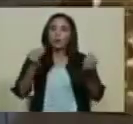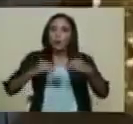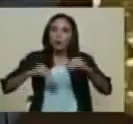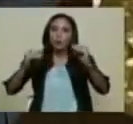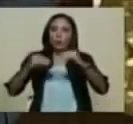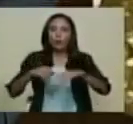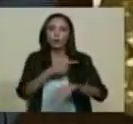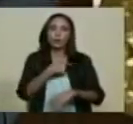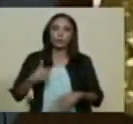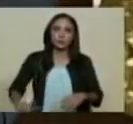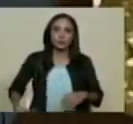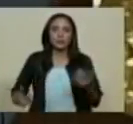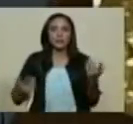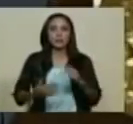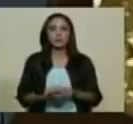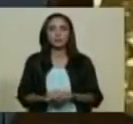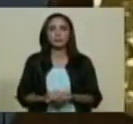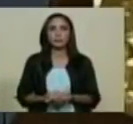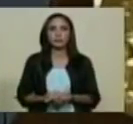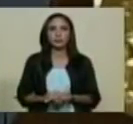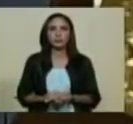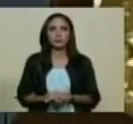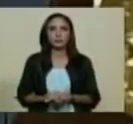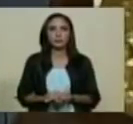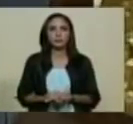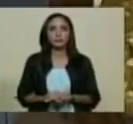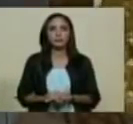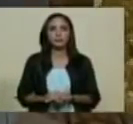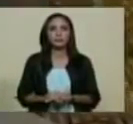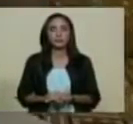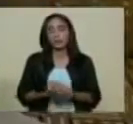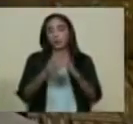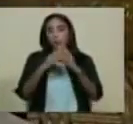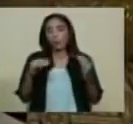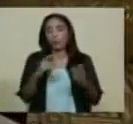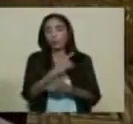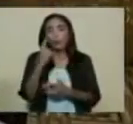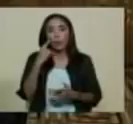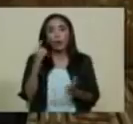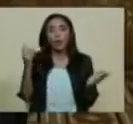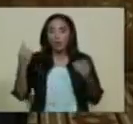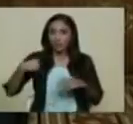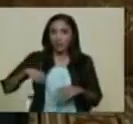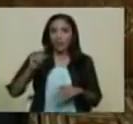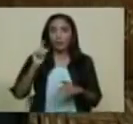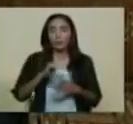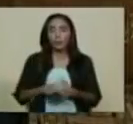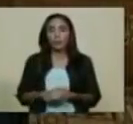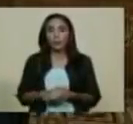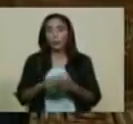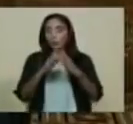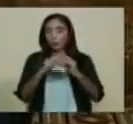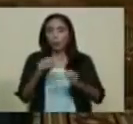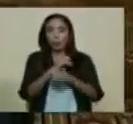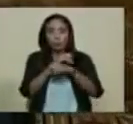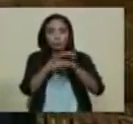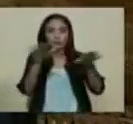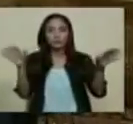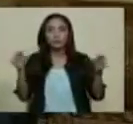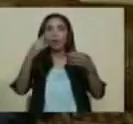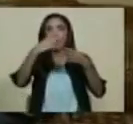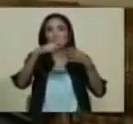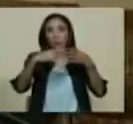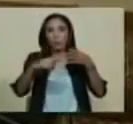Gracias a China tenemos, bueno, surtido permanentemente todo lo que tiene que ver con